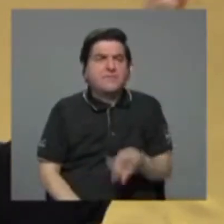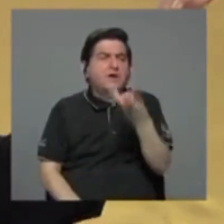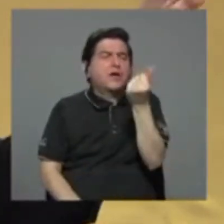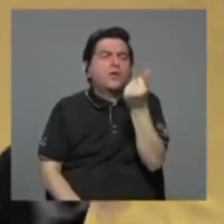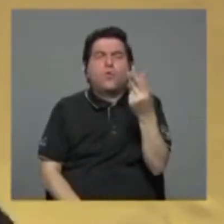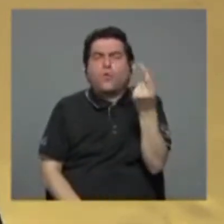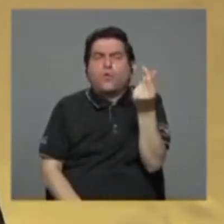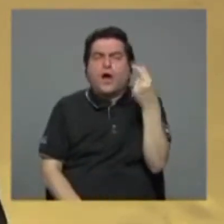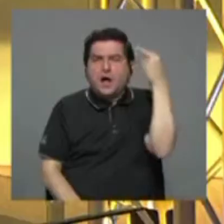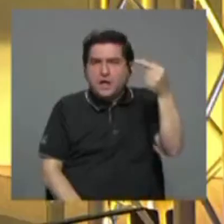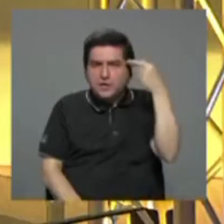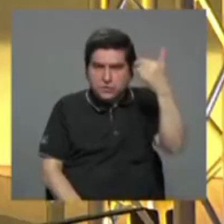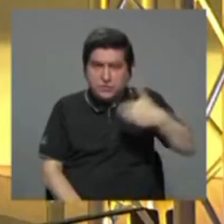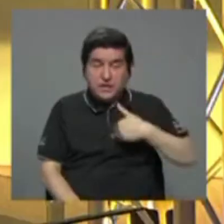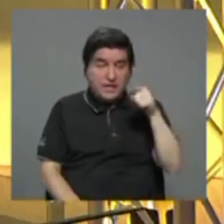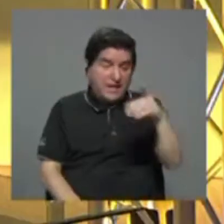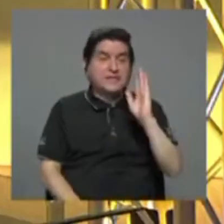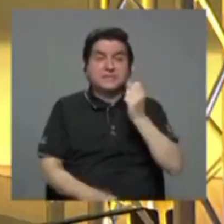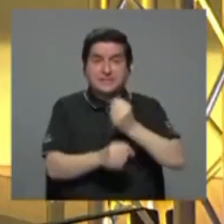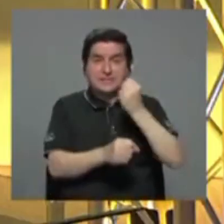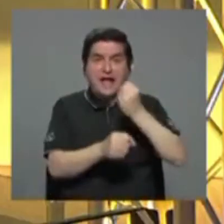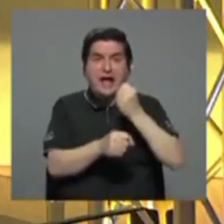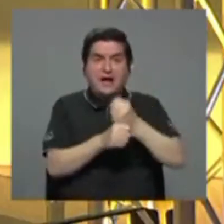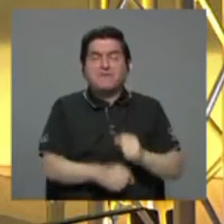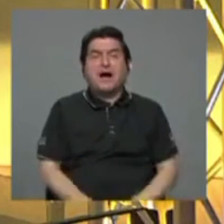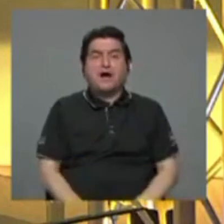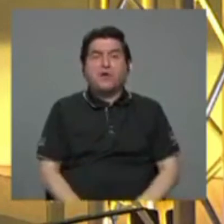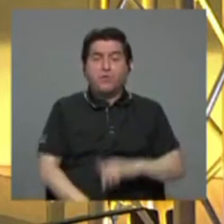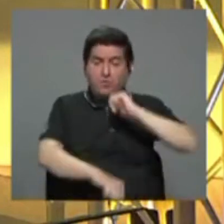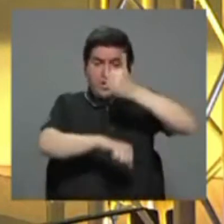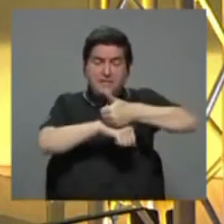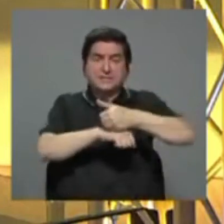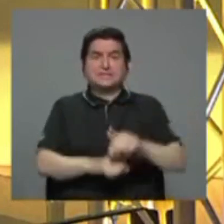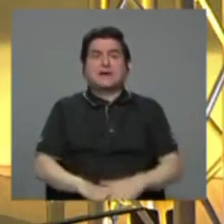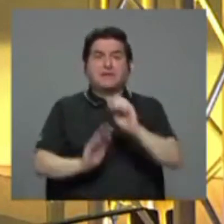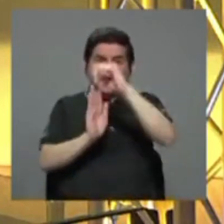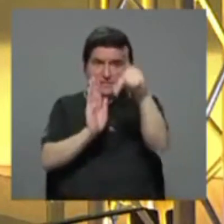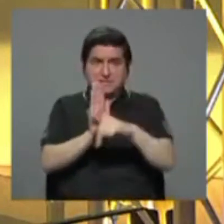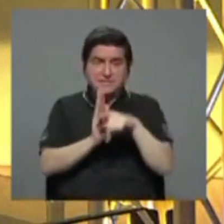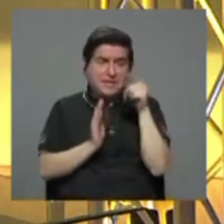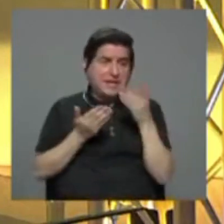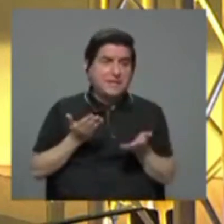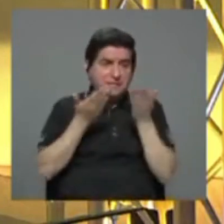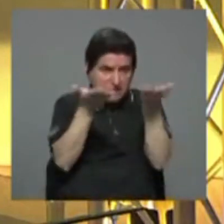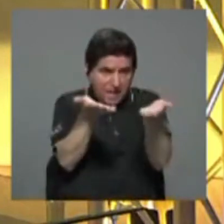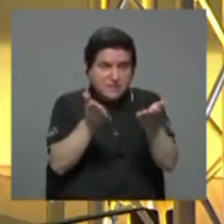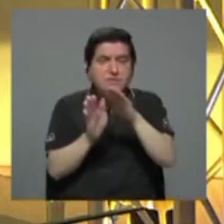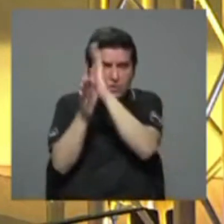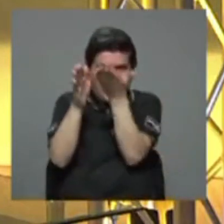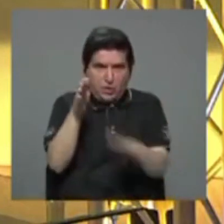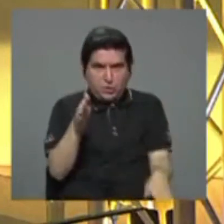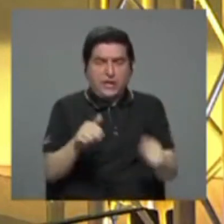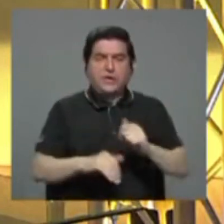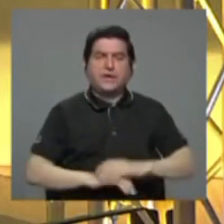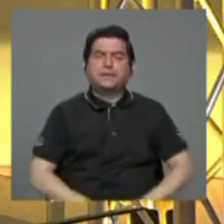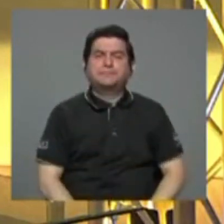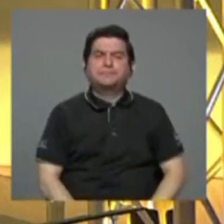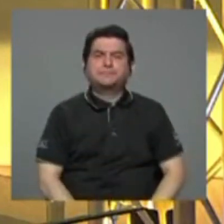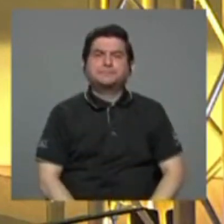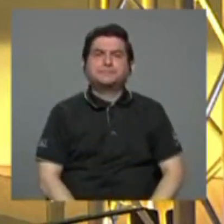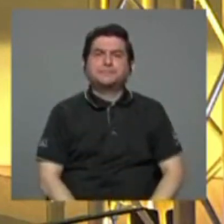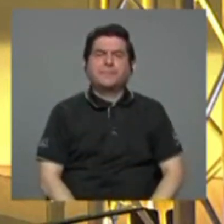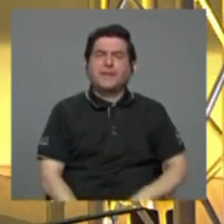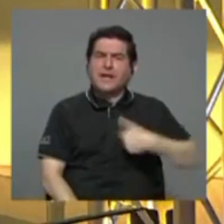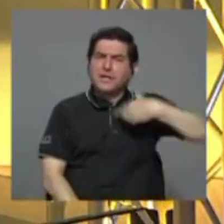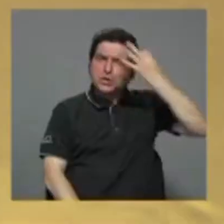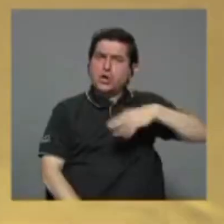porque es la tarea de la Contraloría, es más, constitucionalmente le toca. Pero bueno, no a eso. Me parece